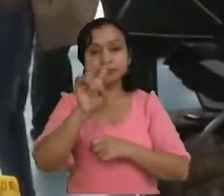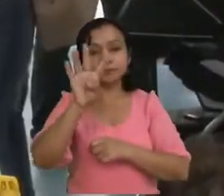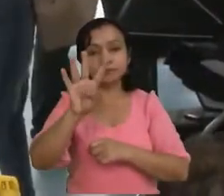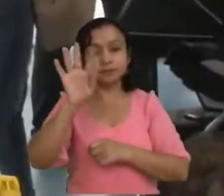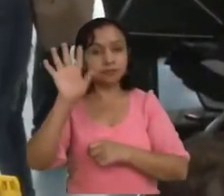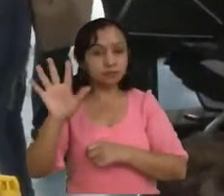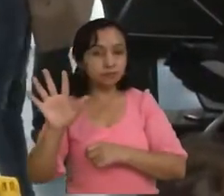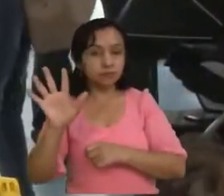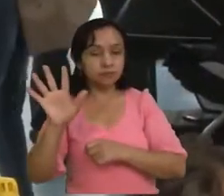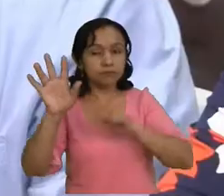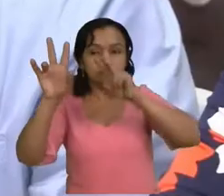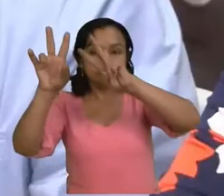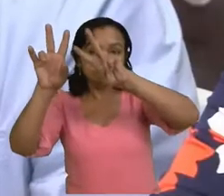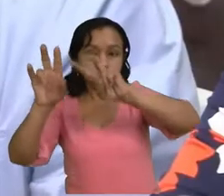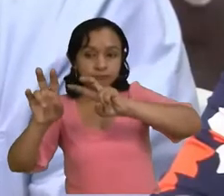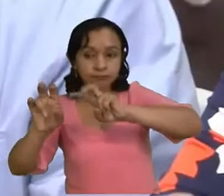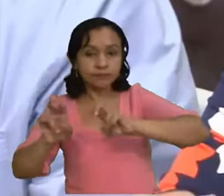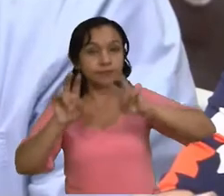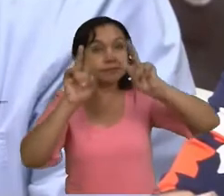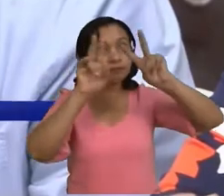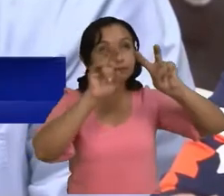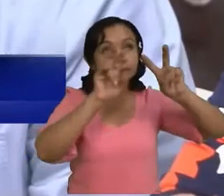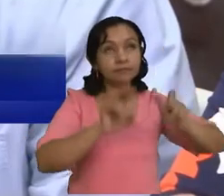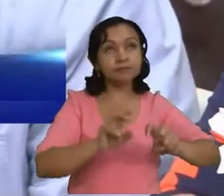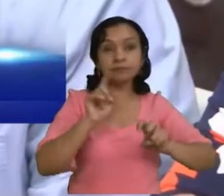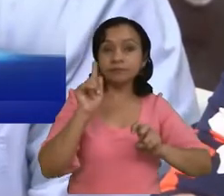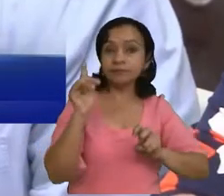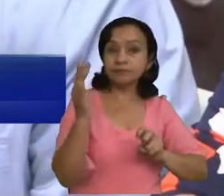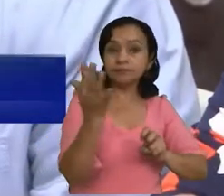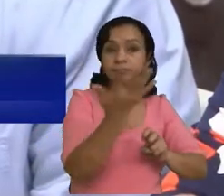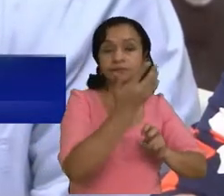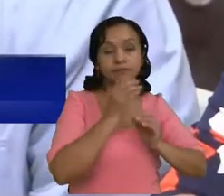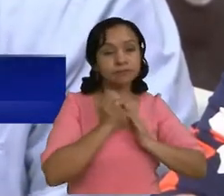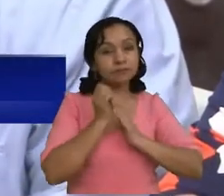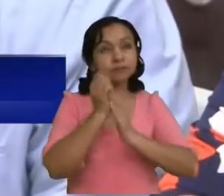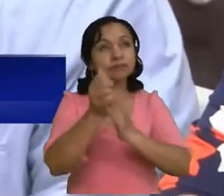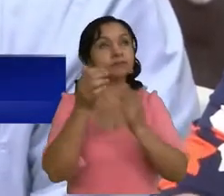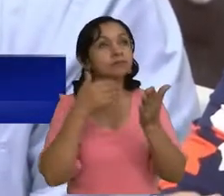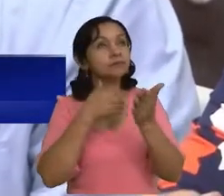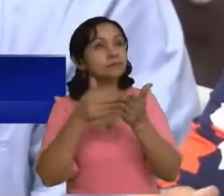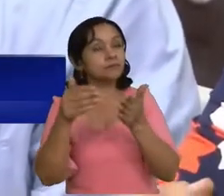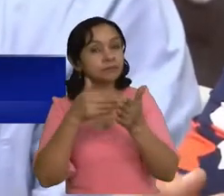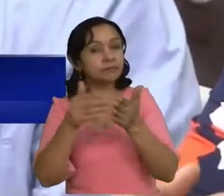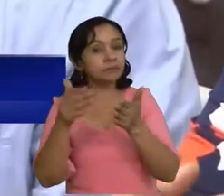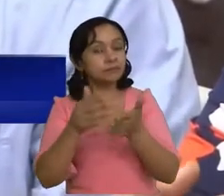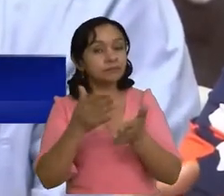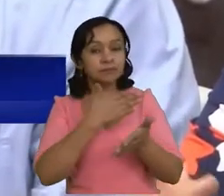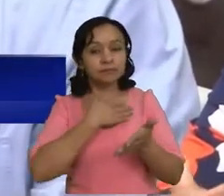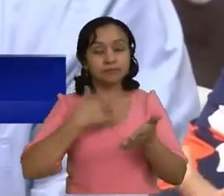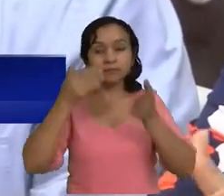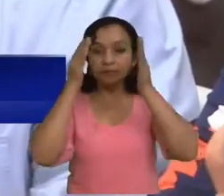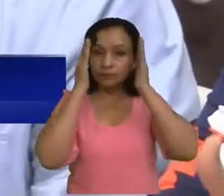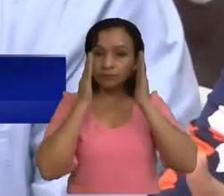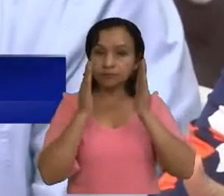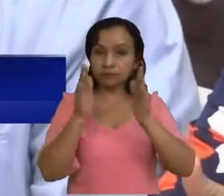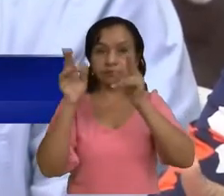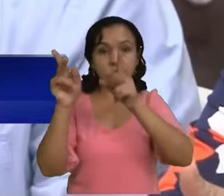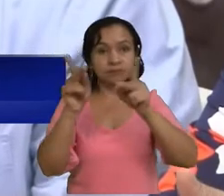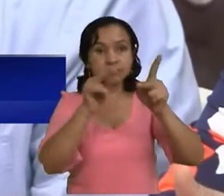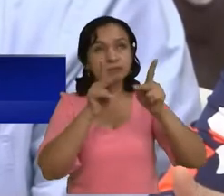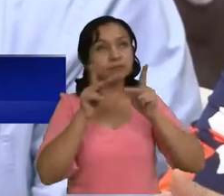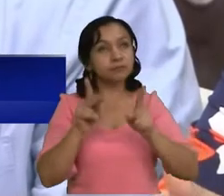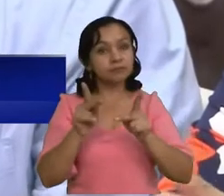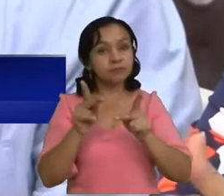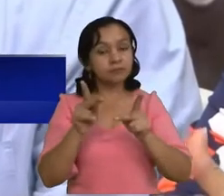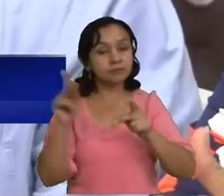245 inspecciones y todo tiene que ser dirigido a la facilitación para la mejor atención a los usuarios, no solo en